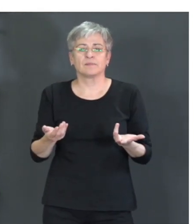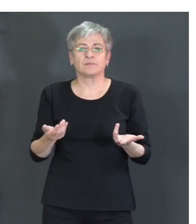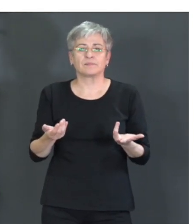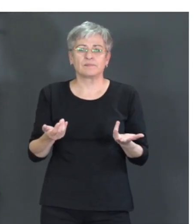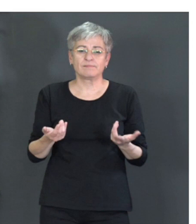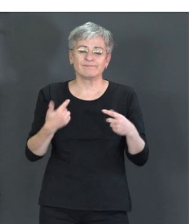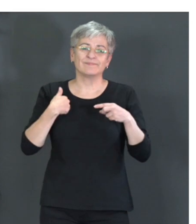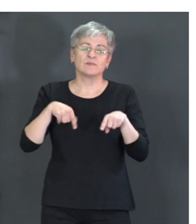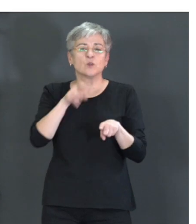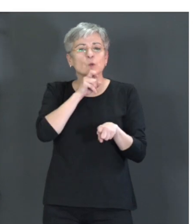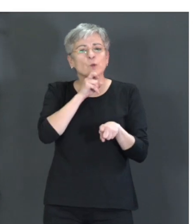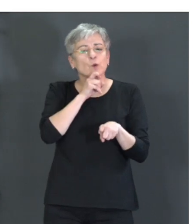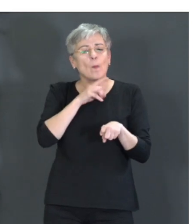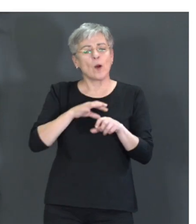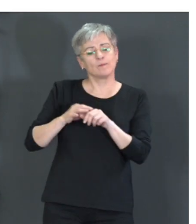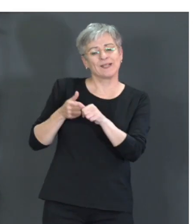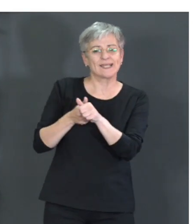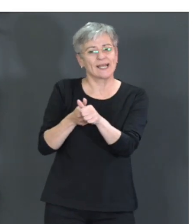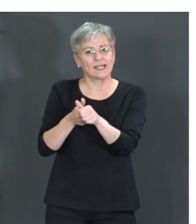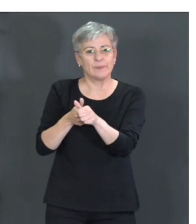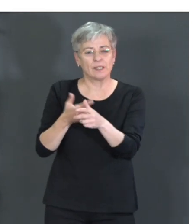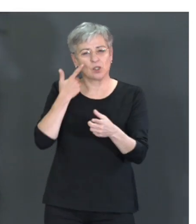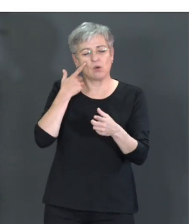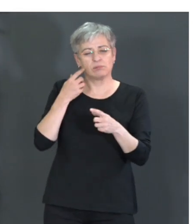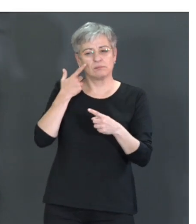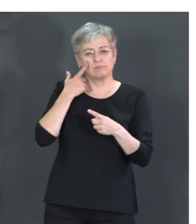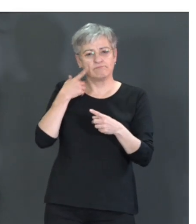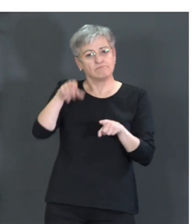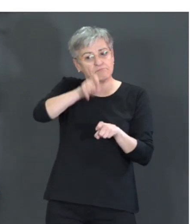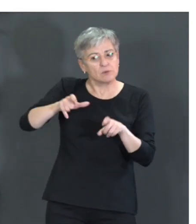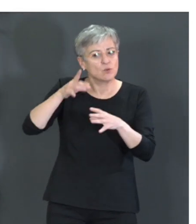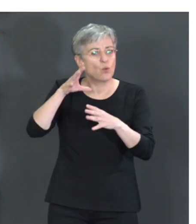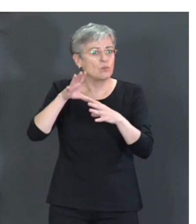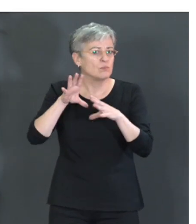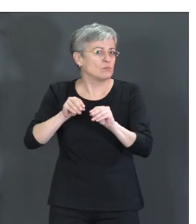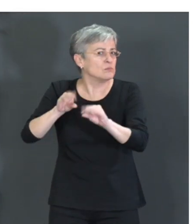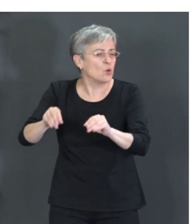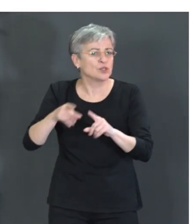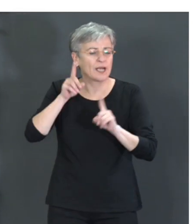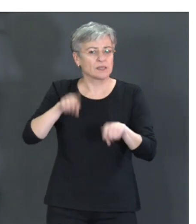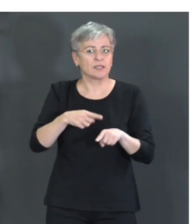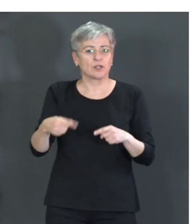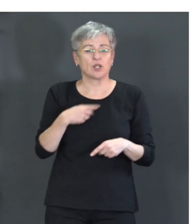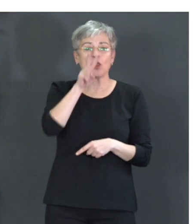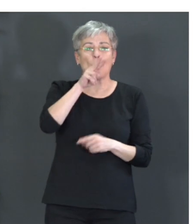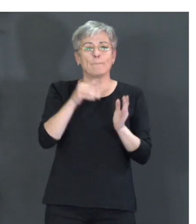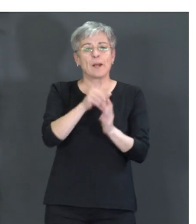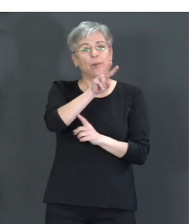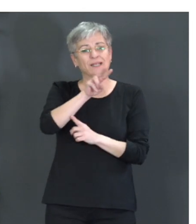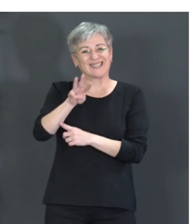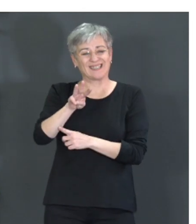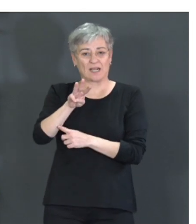cuanto al seguimiento, un poco la acogida que ha tenido esta skill, sí que puedo decir que se lanzó en 2023,